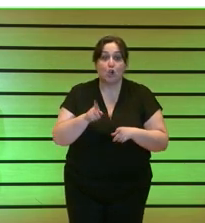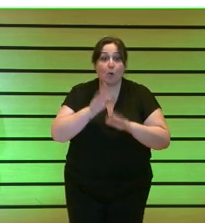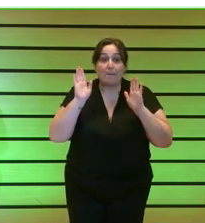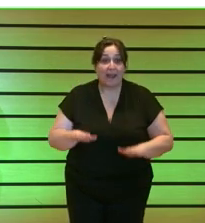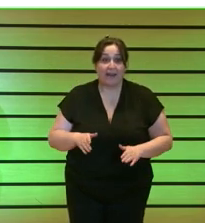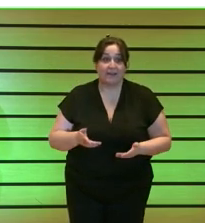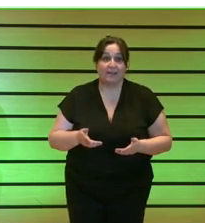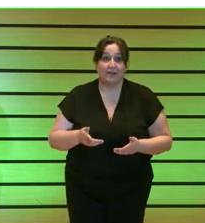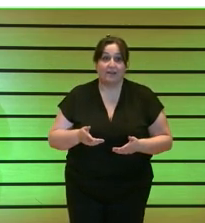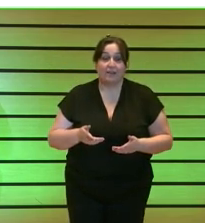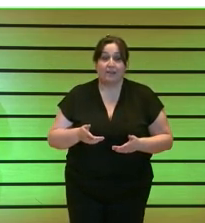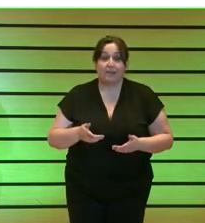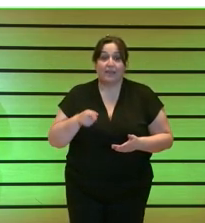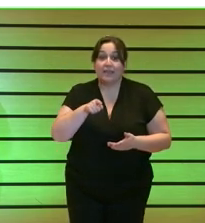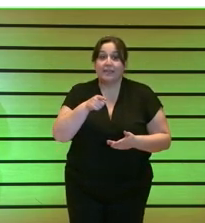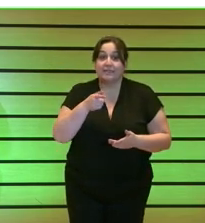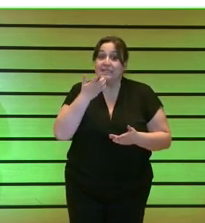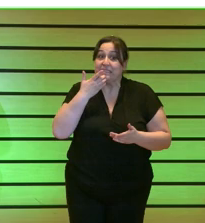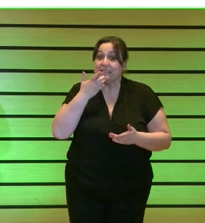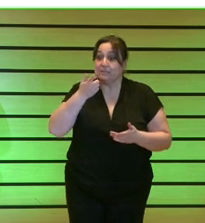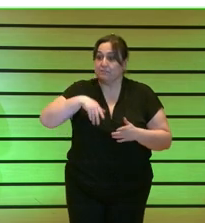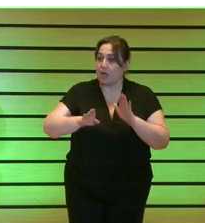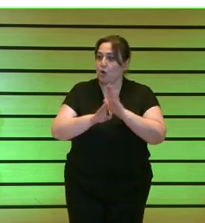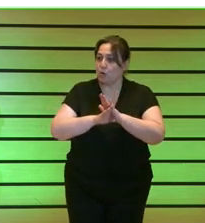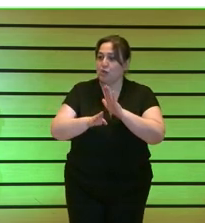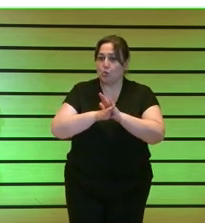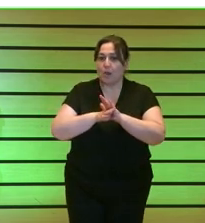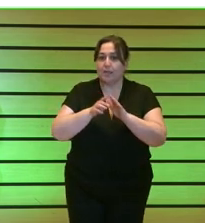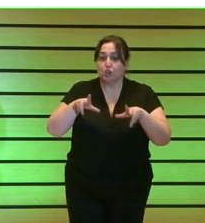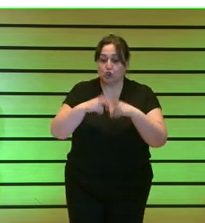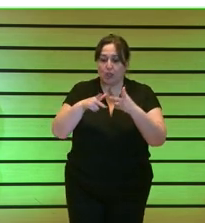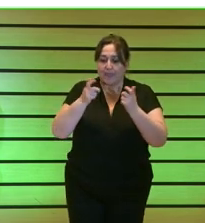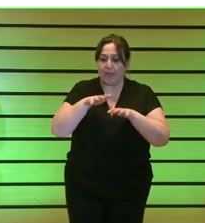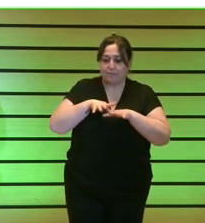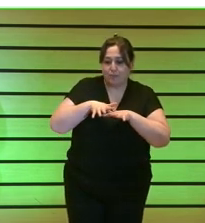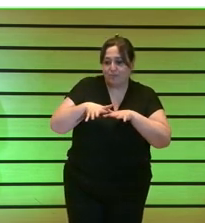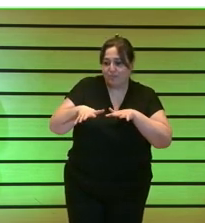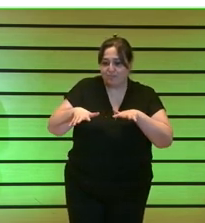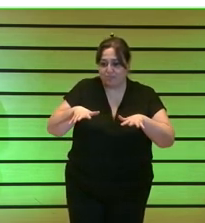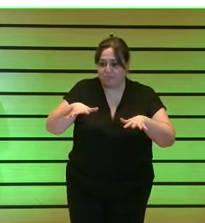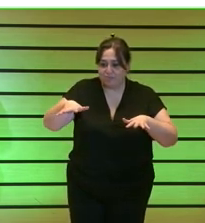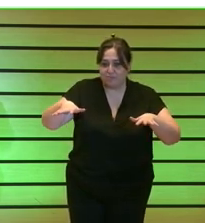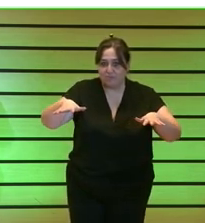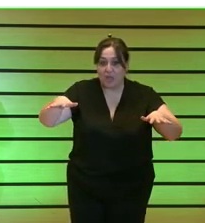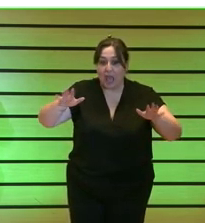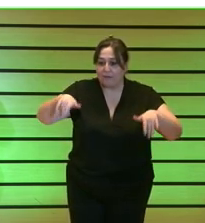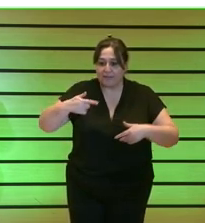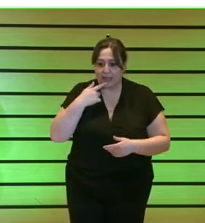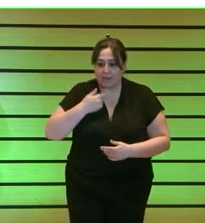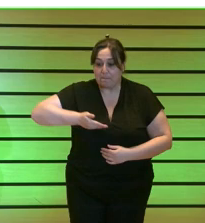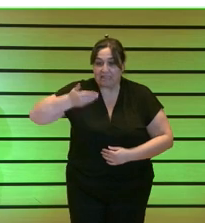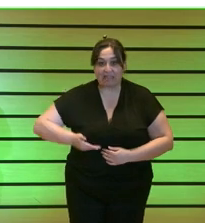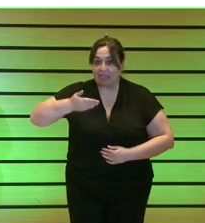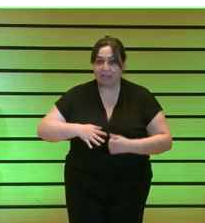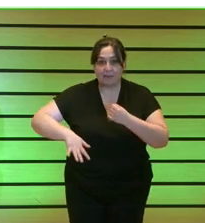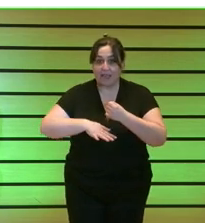no va a parar y que en la medida en que vaya permeando en toda la sociedad pues acabará siendo algo imprescindible y los hospitales que no